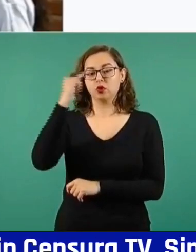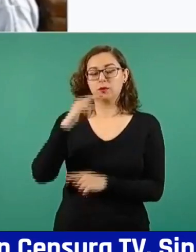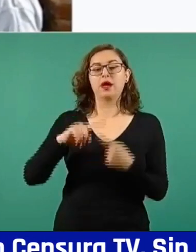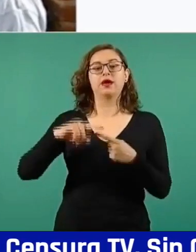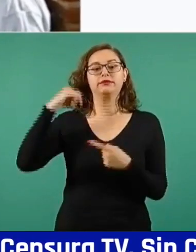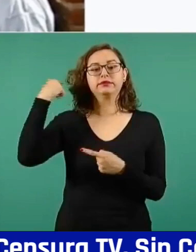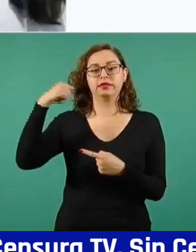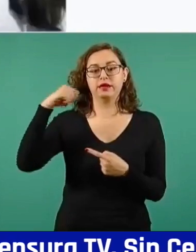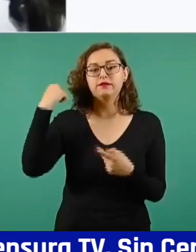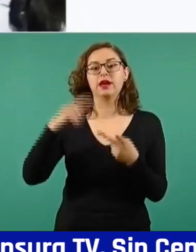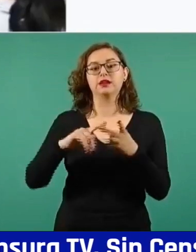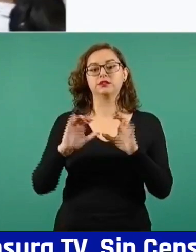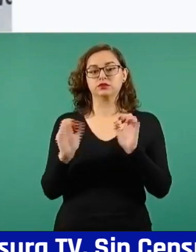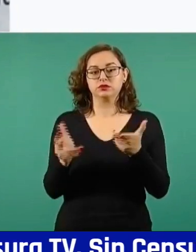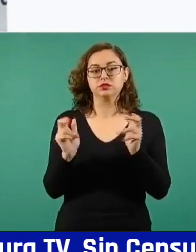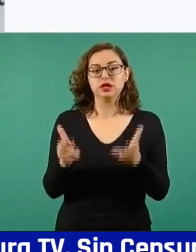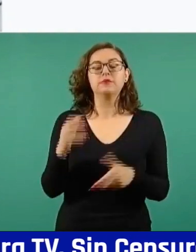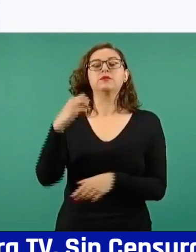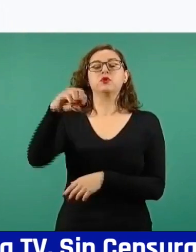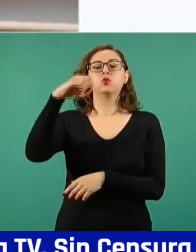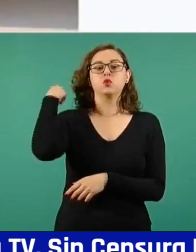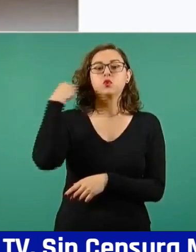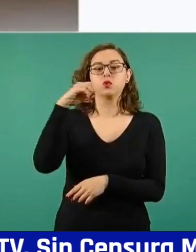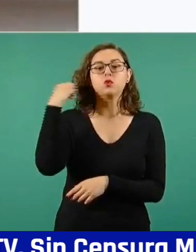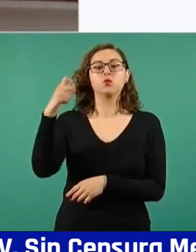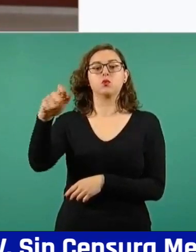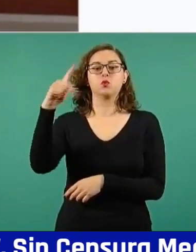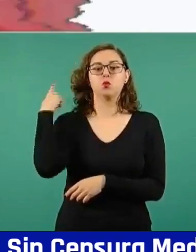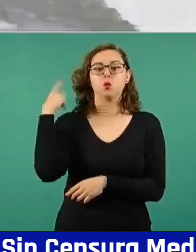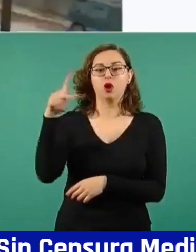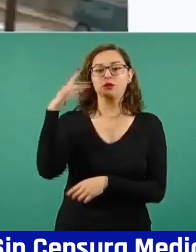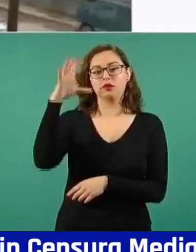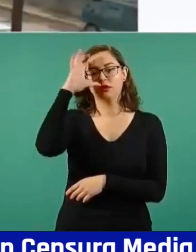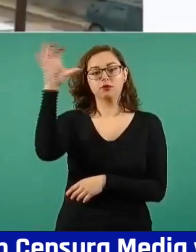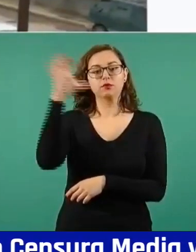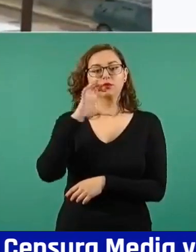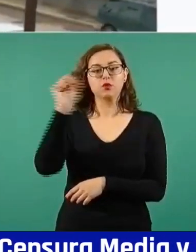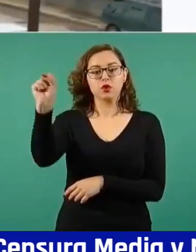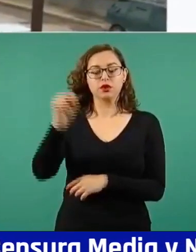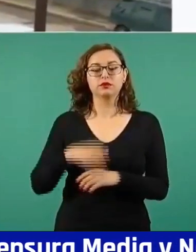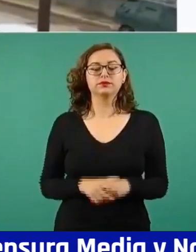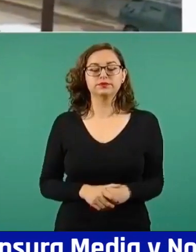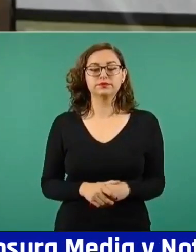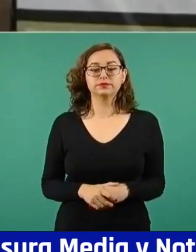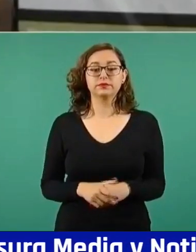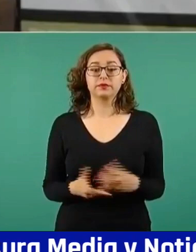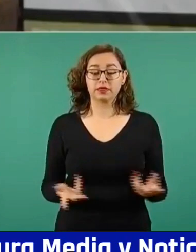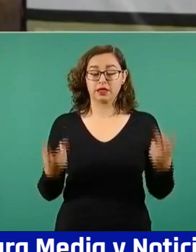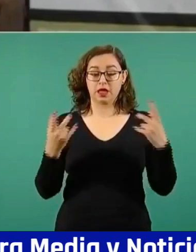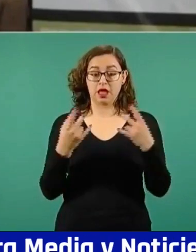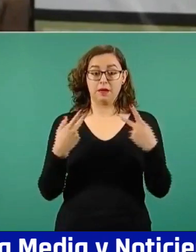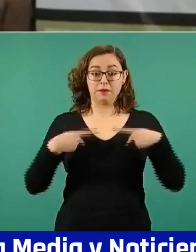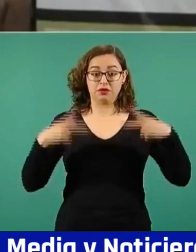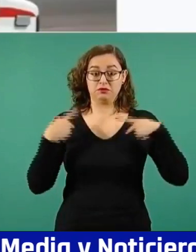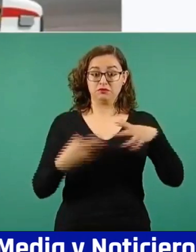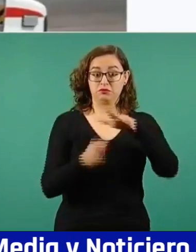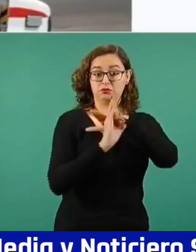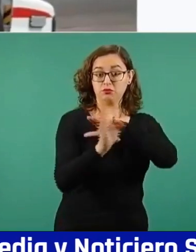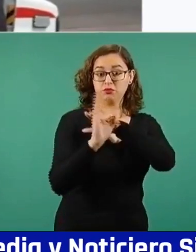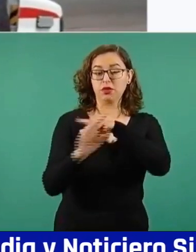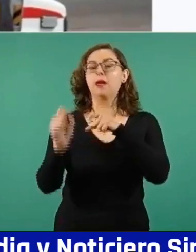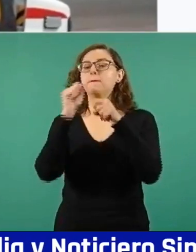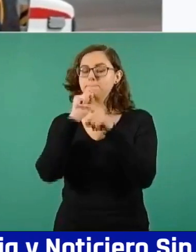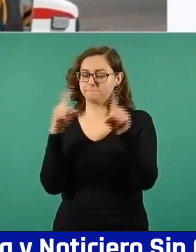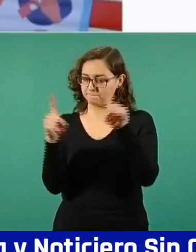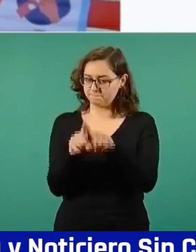Tabasco, Chiapas, Oaxaca, Puebla y Morelos. En el apoyo a migrantes, voluntarios proporcionaron